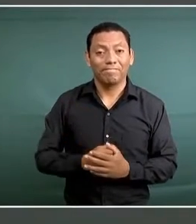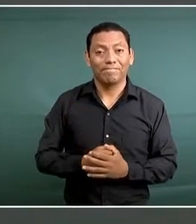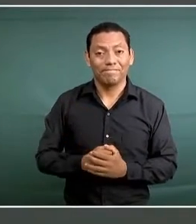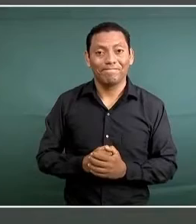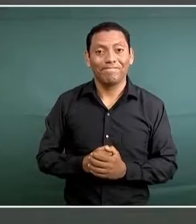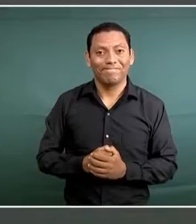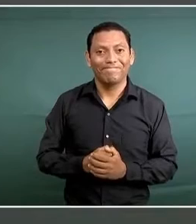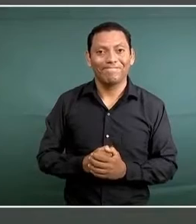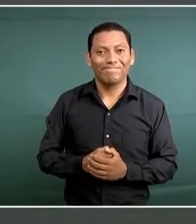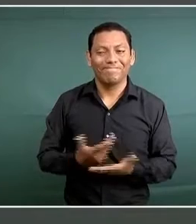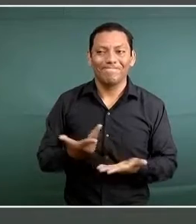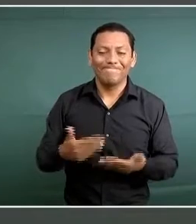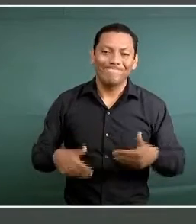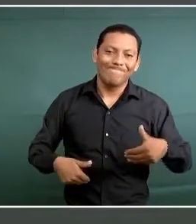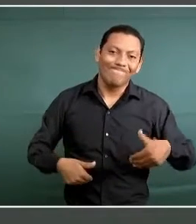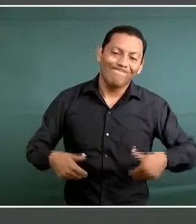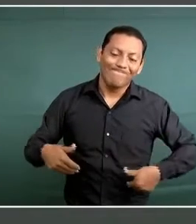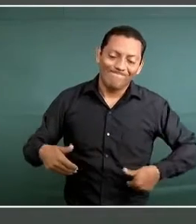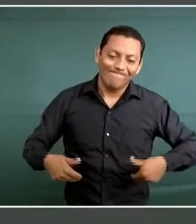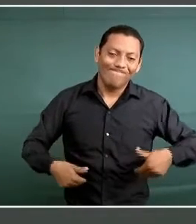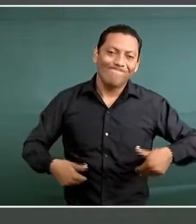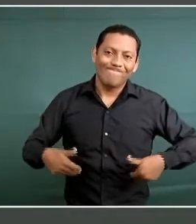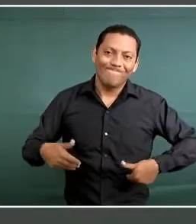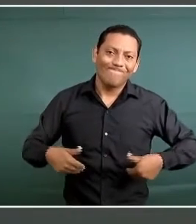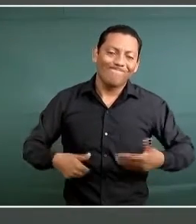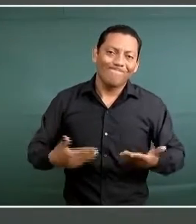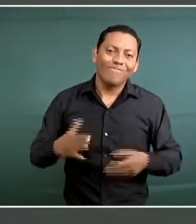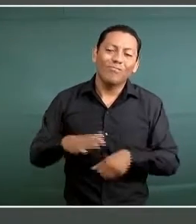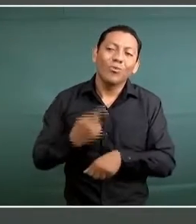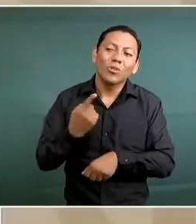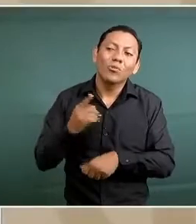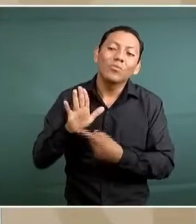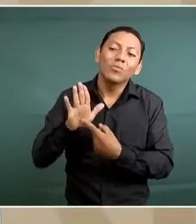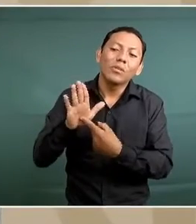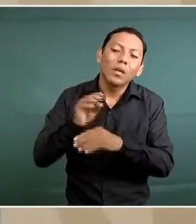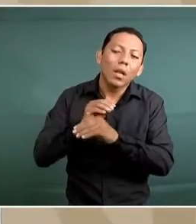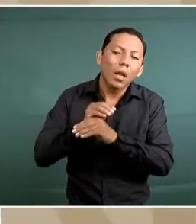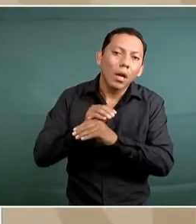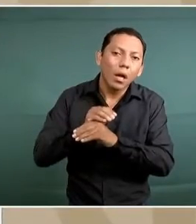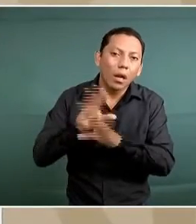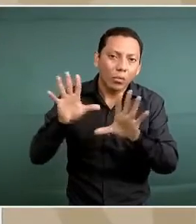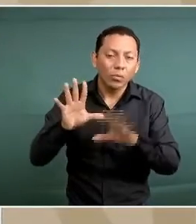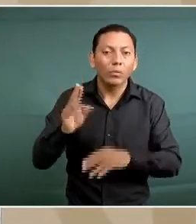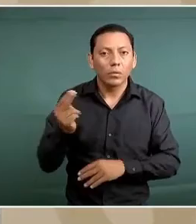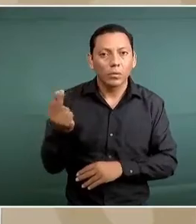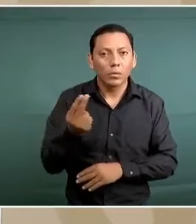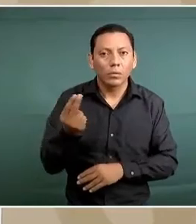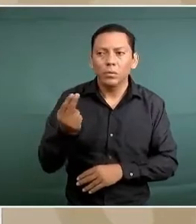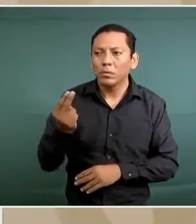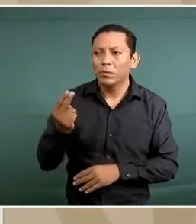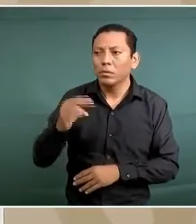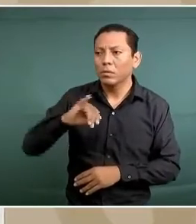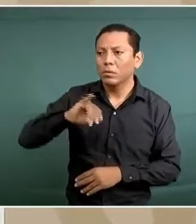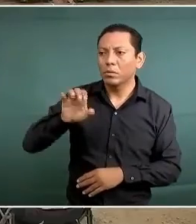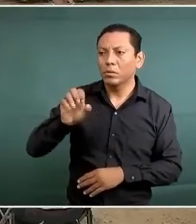producen desconcierto y por eso hay que aclarar a ver Jesús